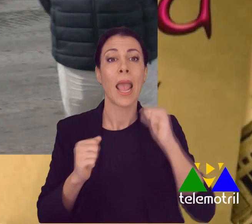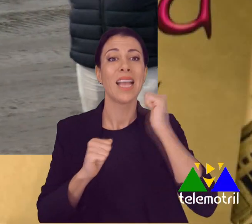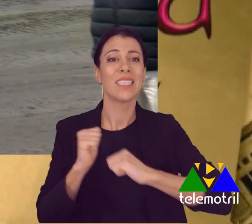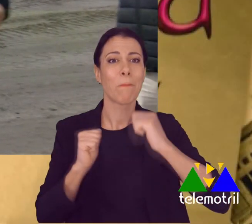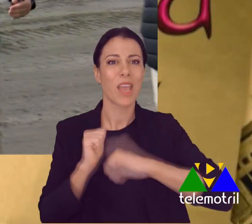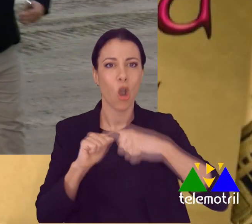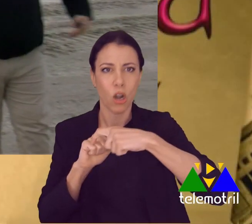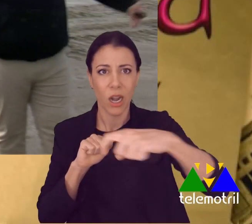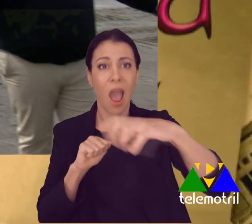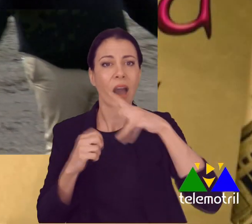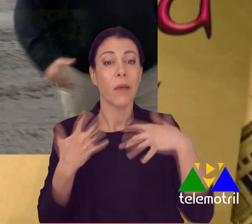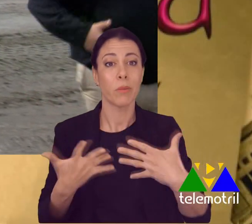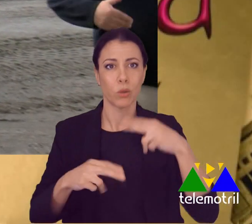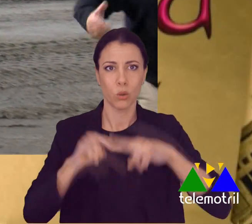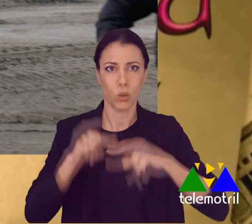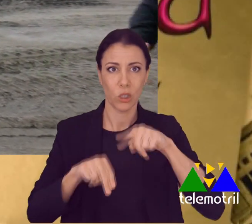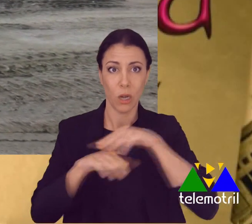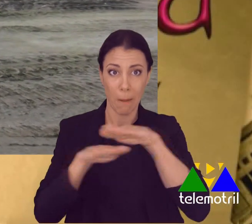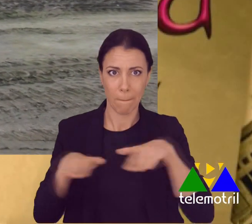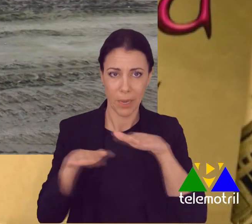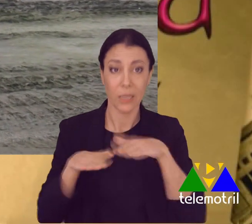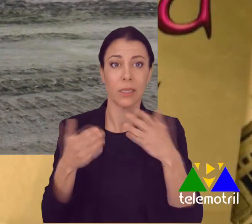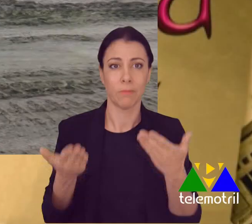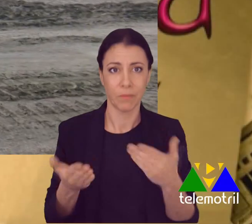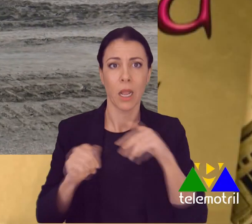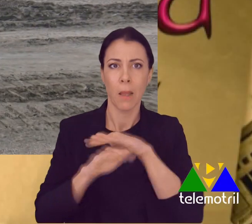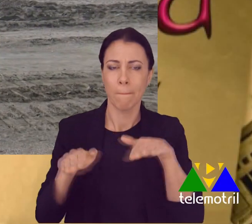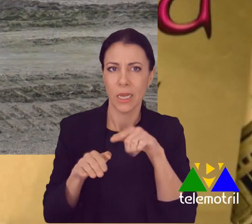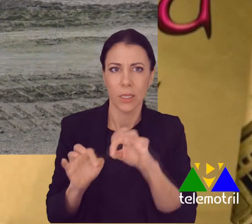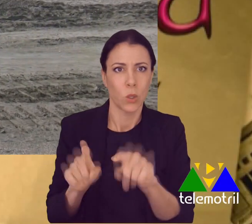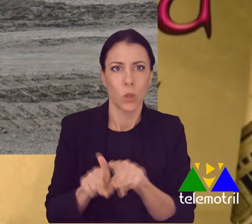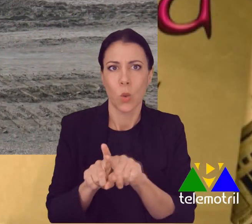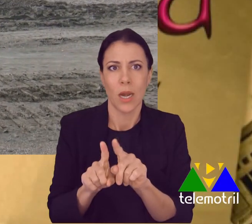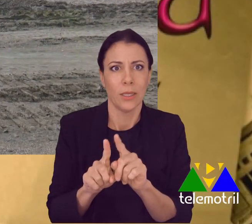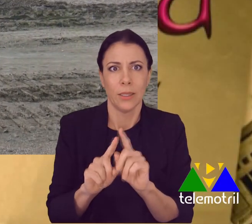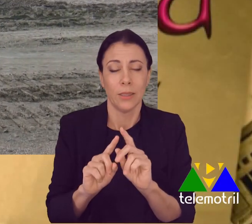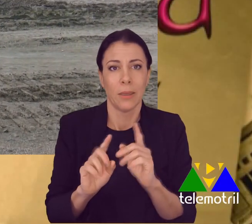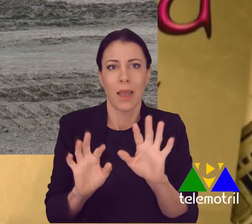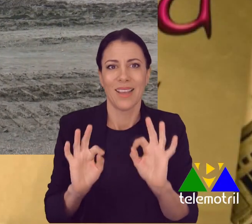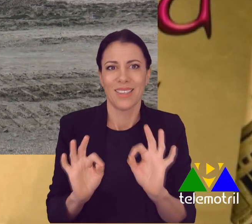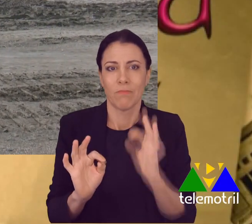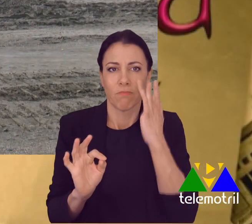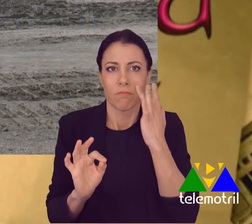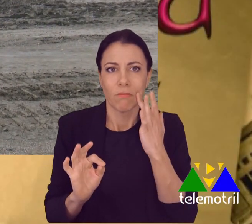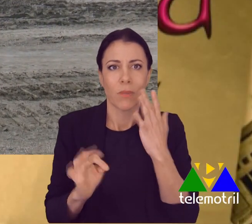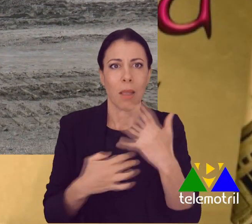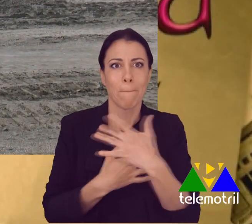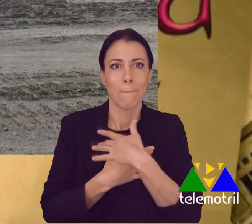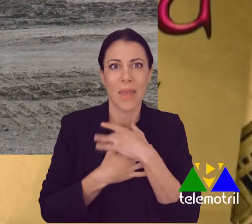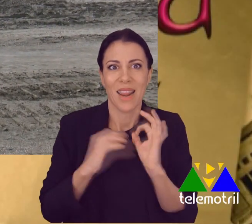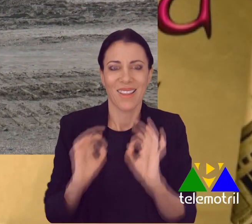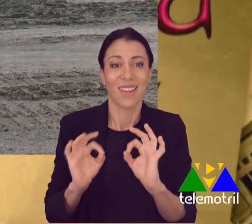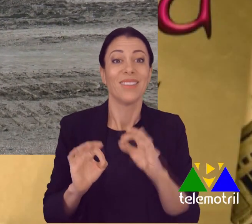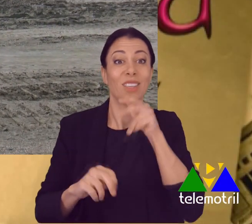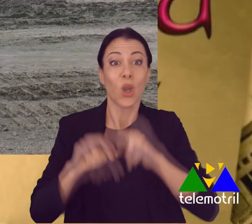se está construyendo aquí en una playa, que volvemos a decir lo mismo, que era una playa primigenia, que era una playa primitiva, y donde desde que